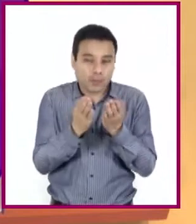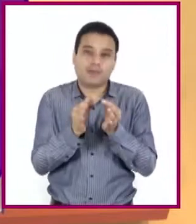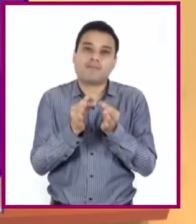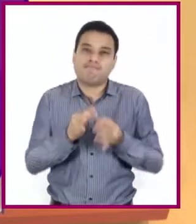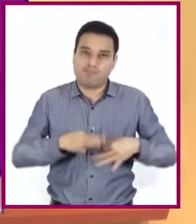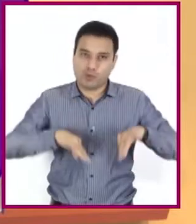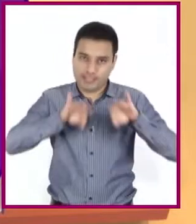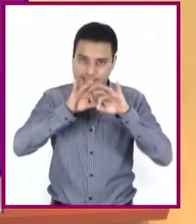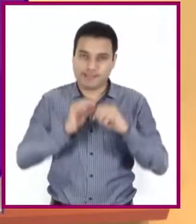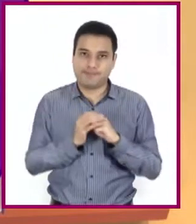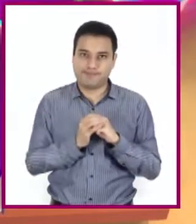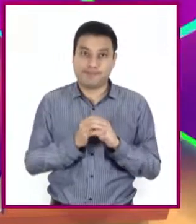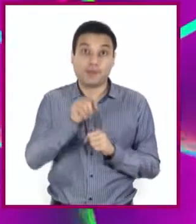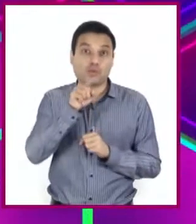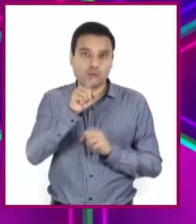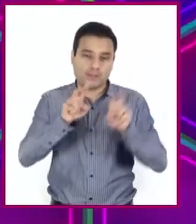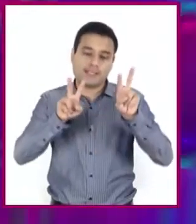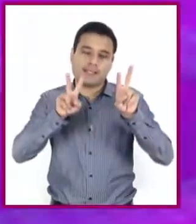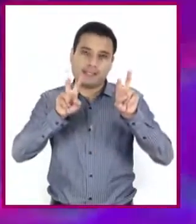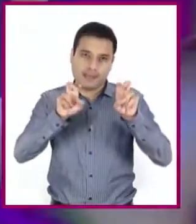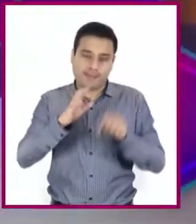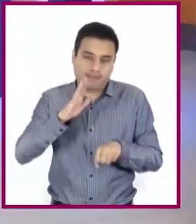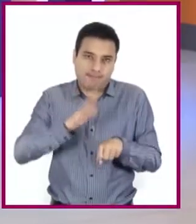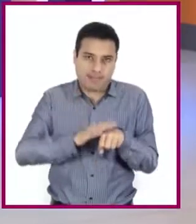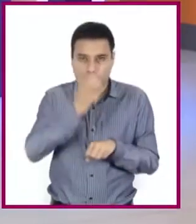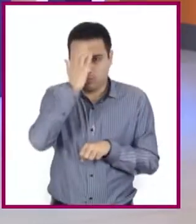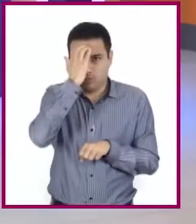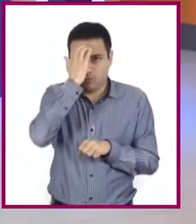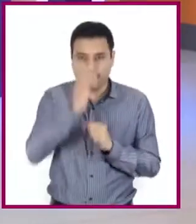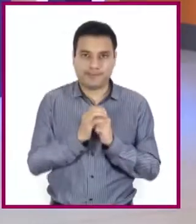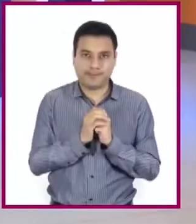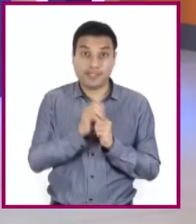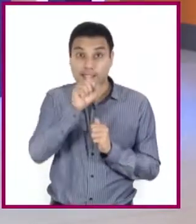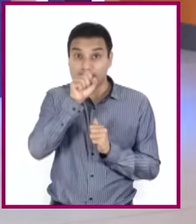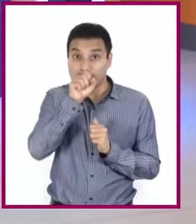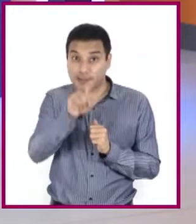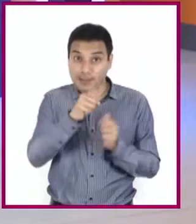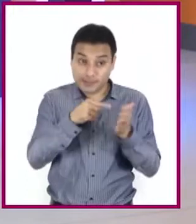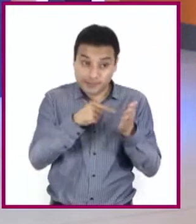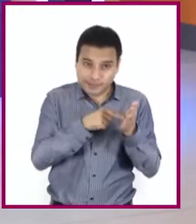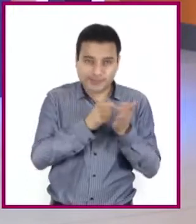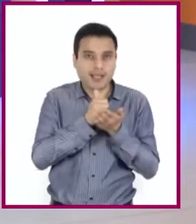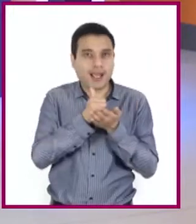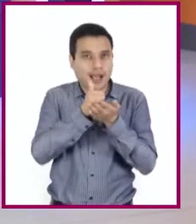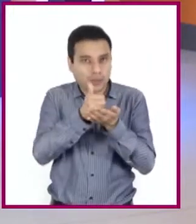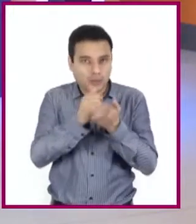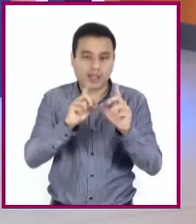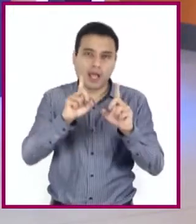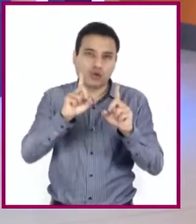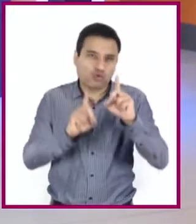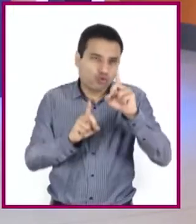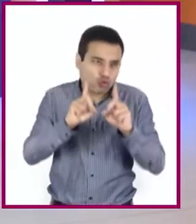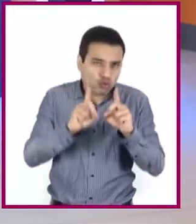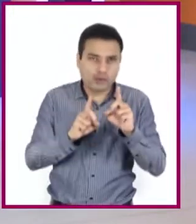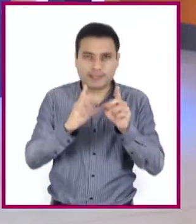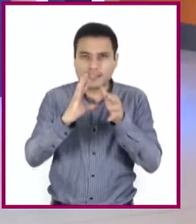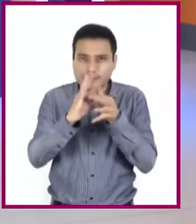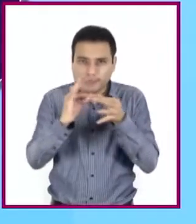para poder profundizar en los temas. Además, es una buena fuente para consultar las dudas o buscar otros